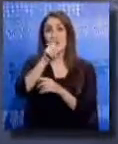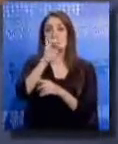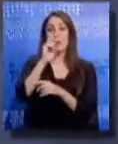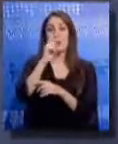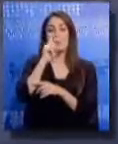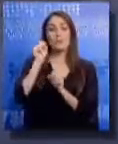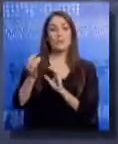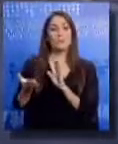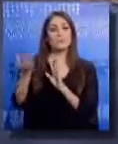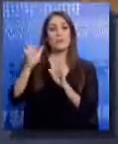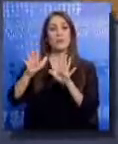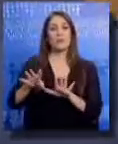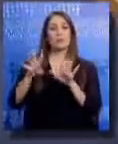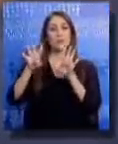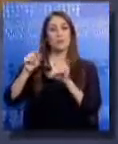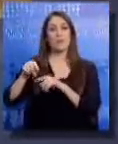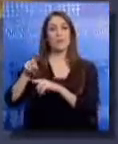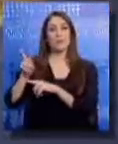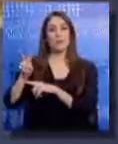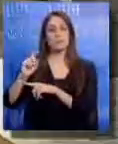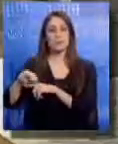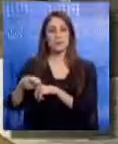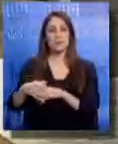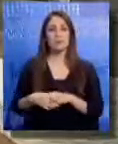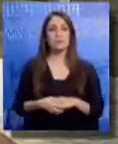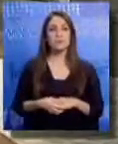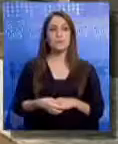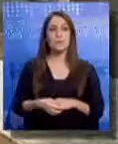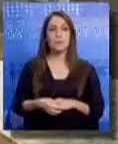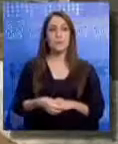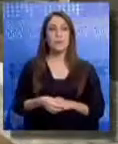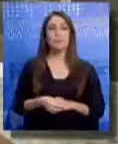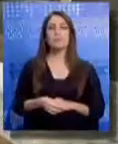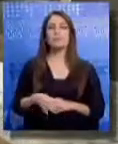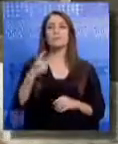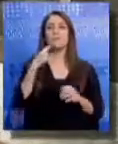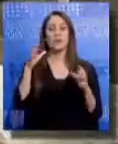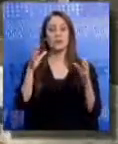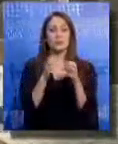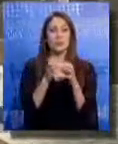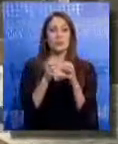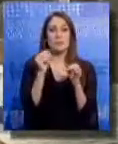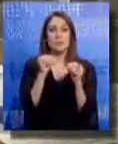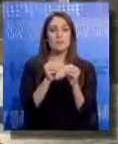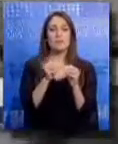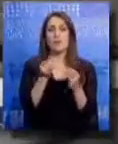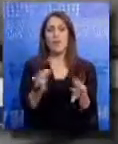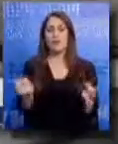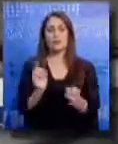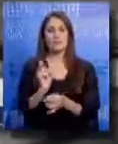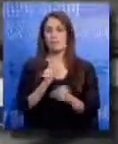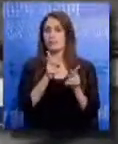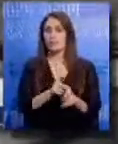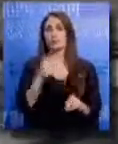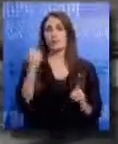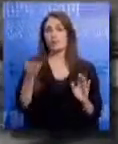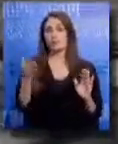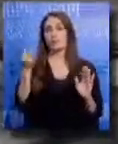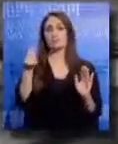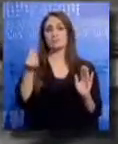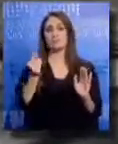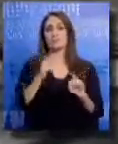podría costar 19 dólares con 22 centavos. No se va a bajar la cantidad, no se va a bajar el tamaño, no se va a bajar la calidad. Pero además, a finales de junio,